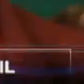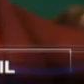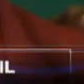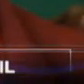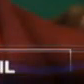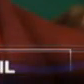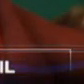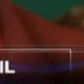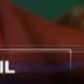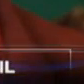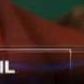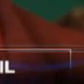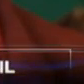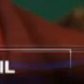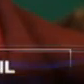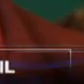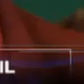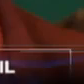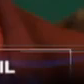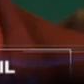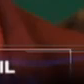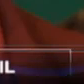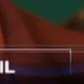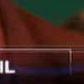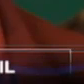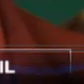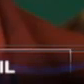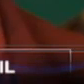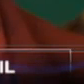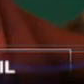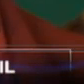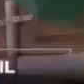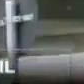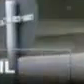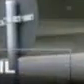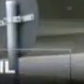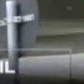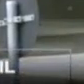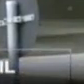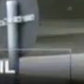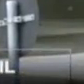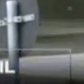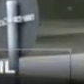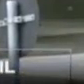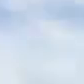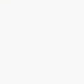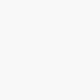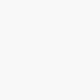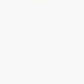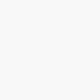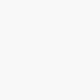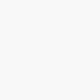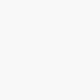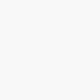lo internacional, fallece la esposa del expresidente de Brasil, Lula da Silva.